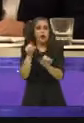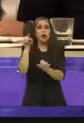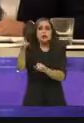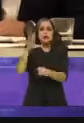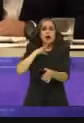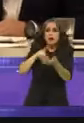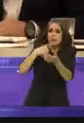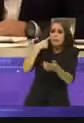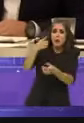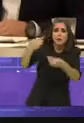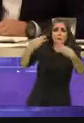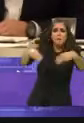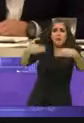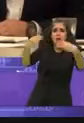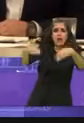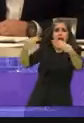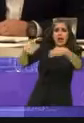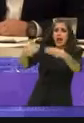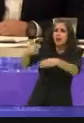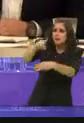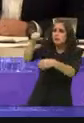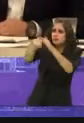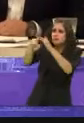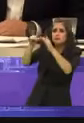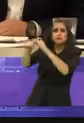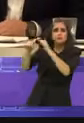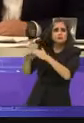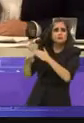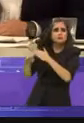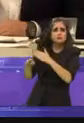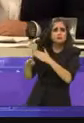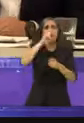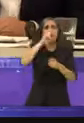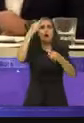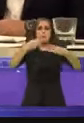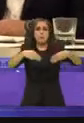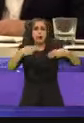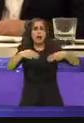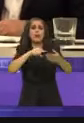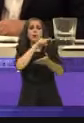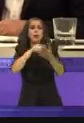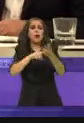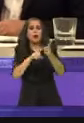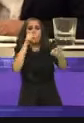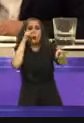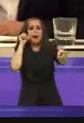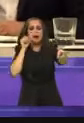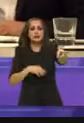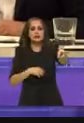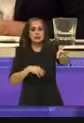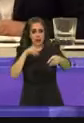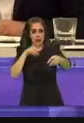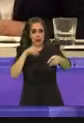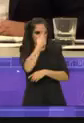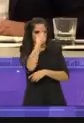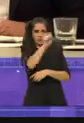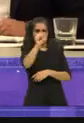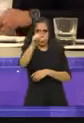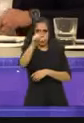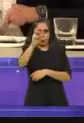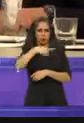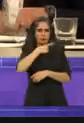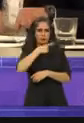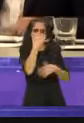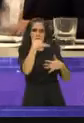mercados públicos están en Benito Juárez y yo tengo que hacerte un reconocimiento, Salomón, porque en el Paripaso precisamente